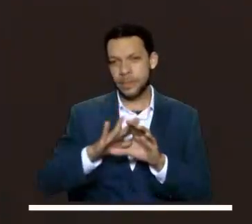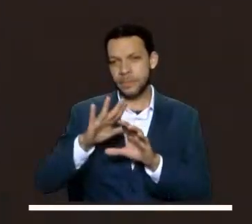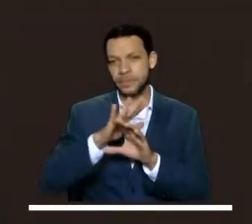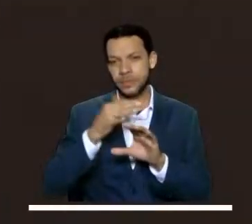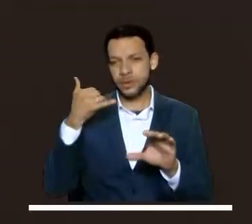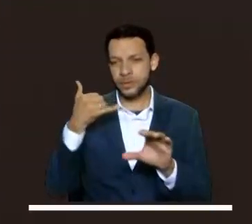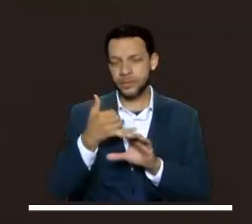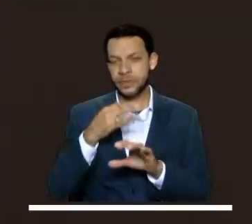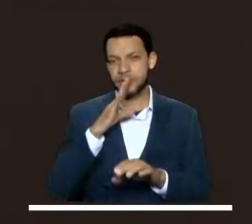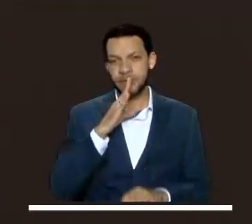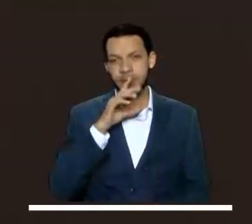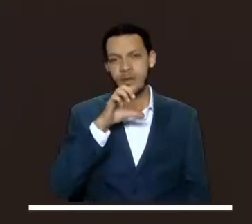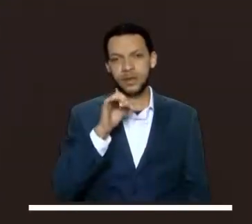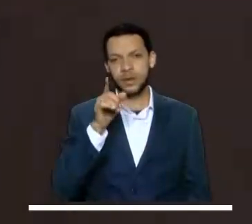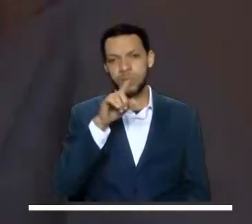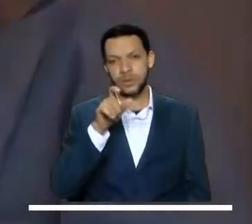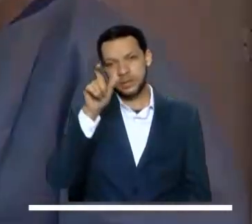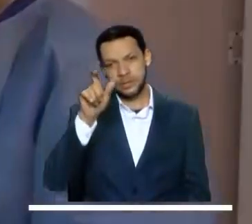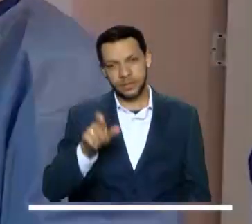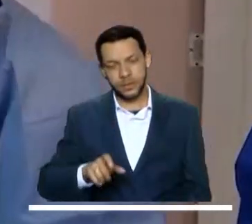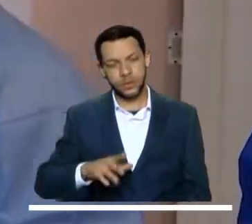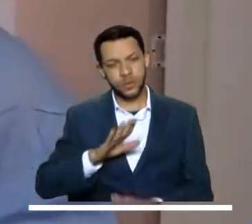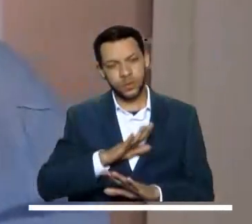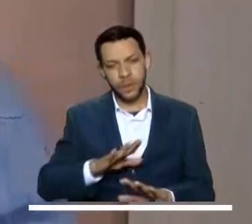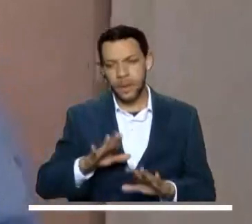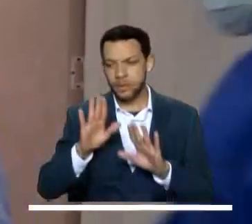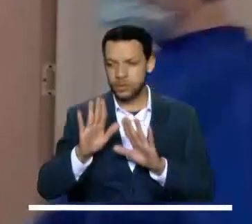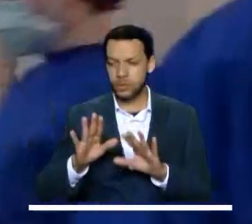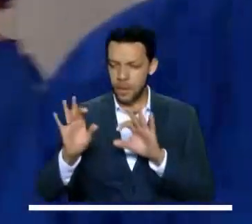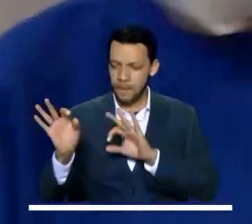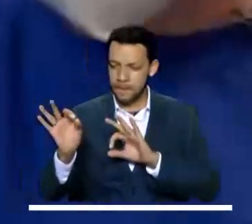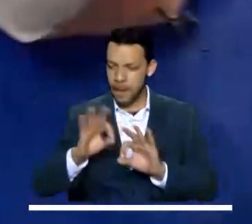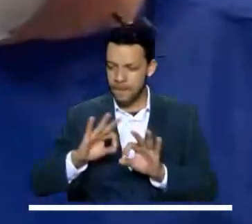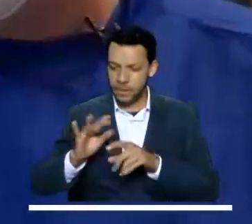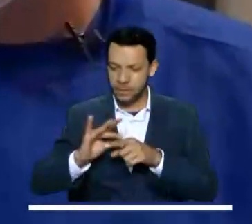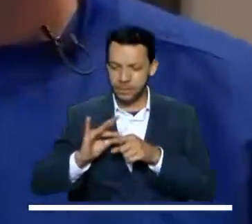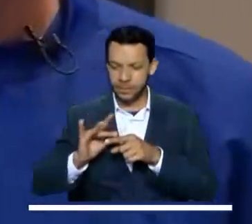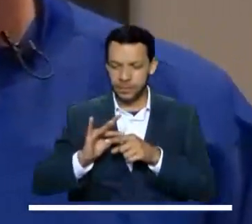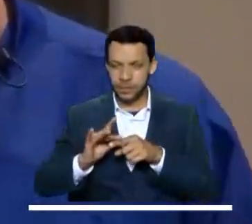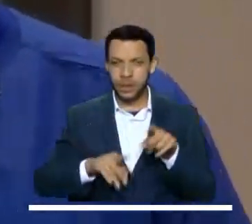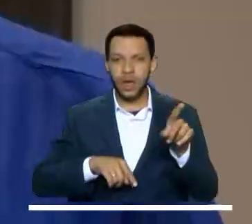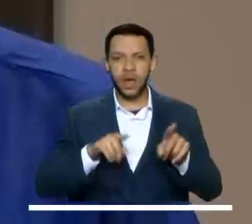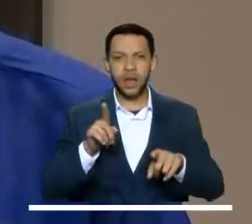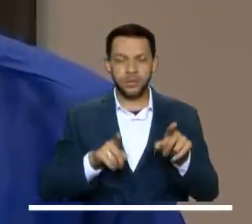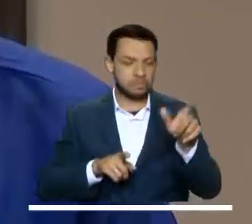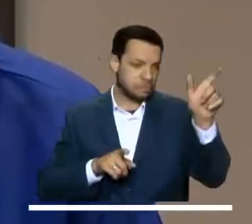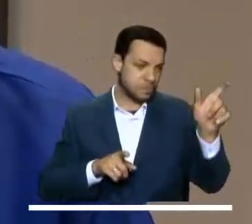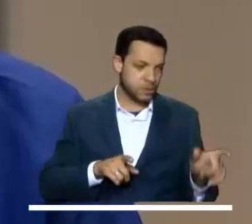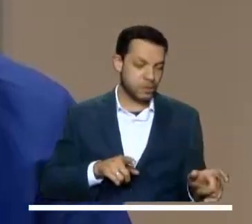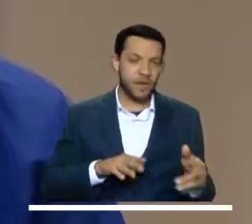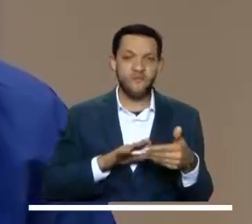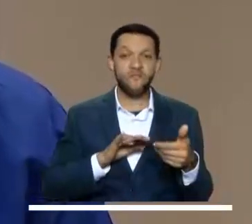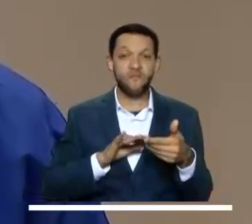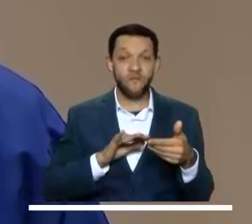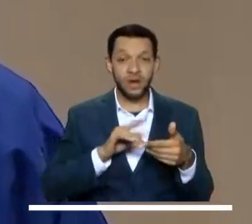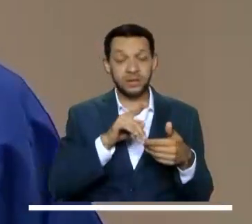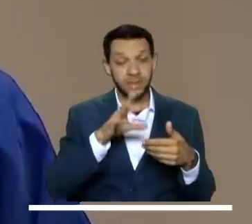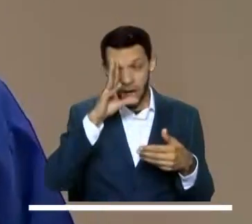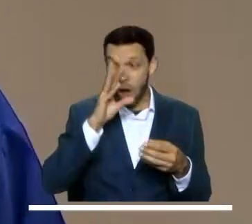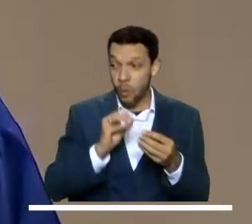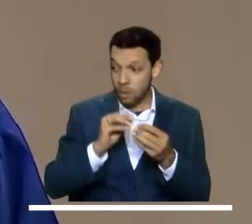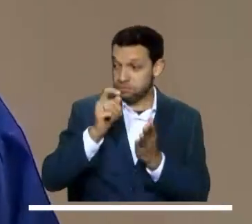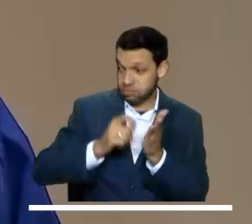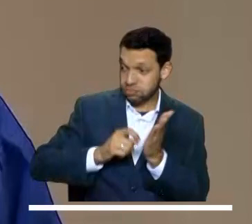doctor Luis Guillermo, que yo me lo hago preventivamente. Muchas gracias a todos, muchas gracias a la paciente que nos facilitó y nos autorizó a hacer